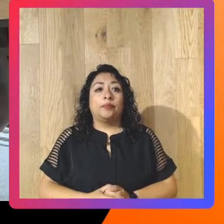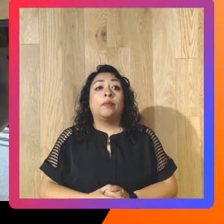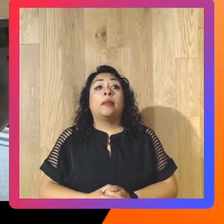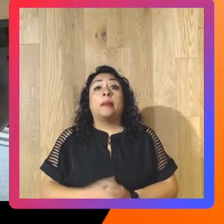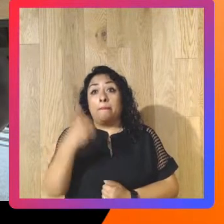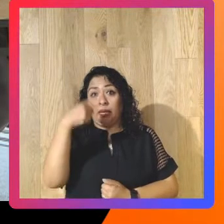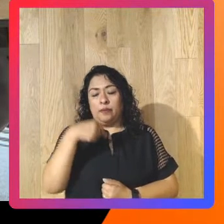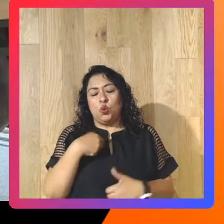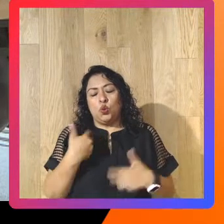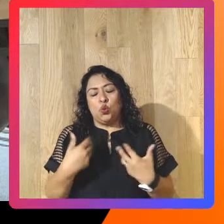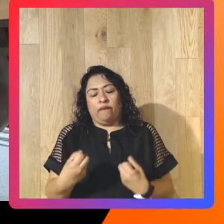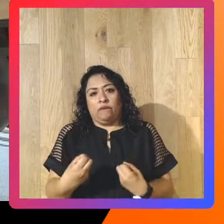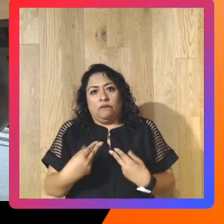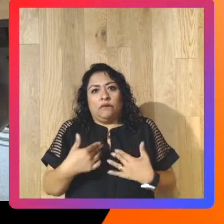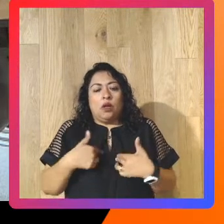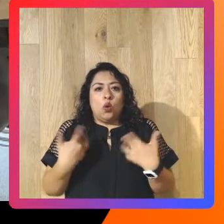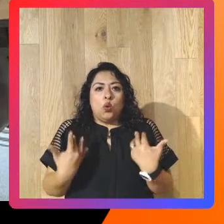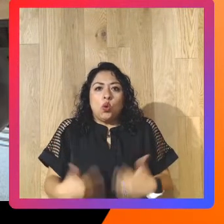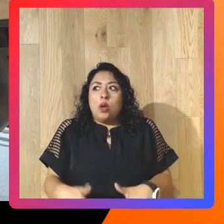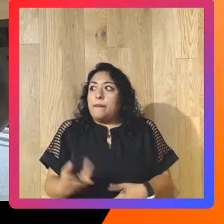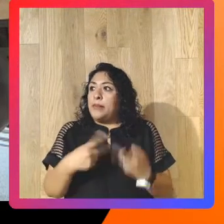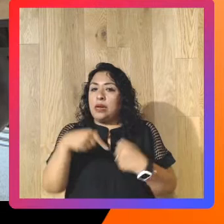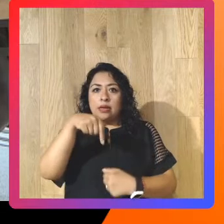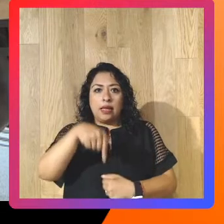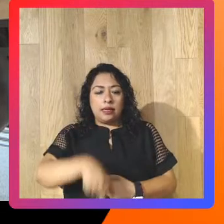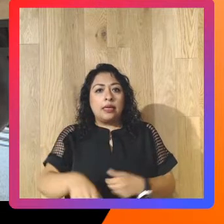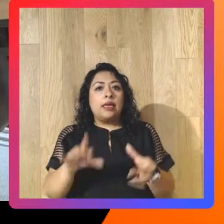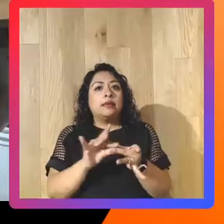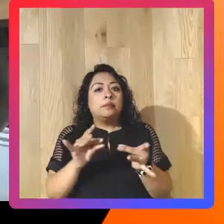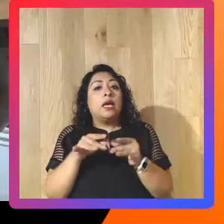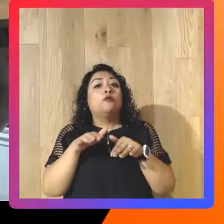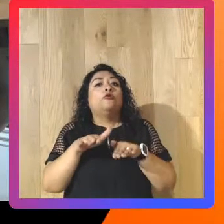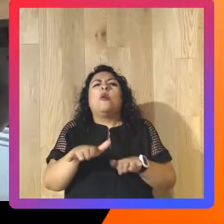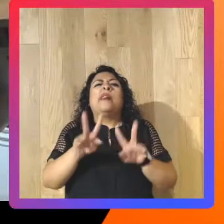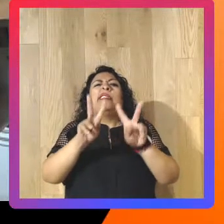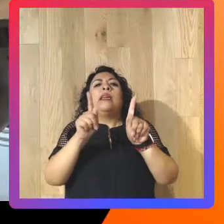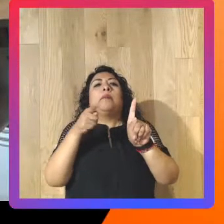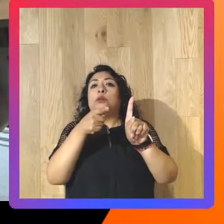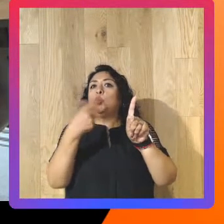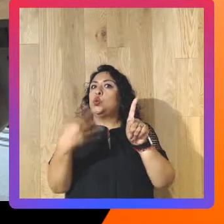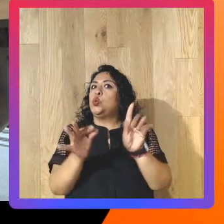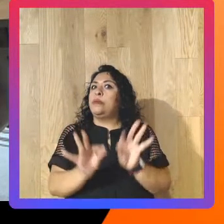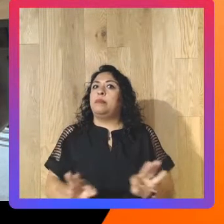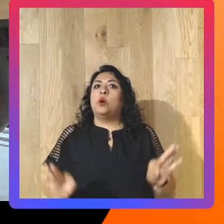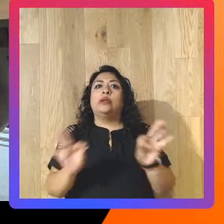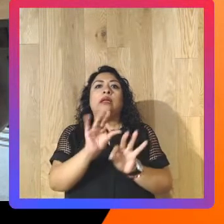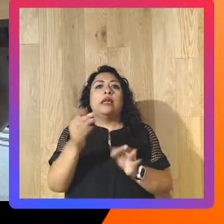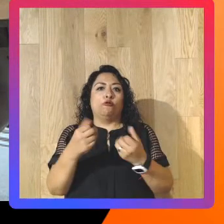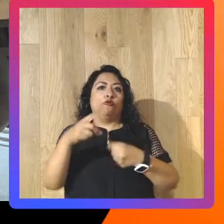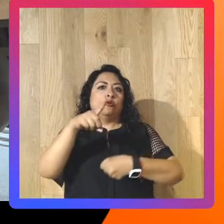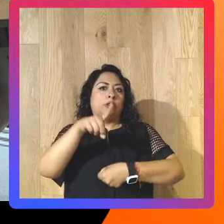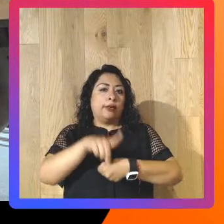Es para mí un honor estar aquí y hablarles sobre un tema de vital importancia en nuestra